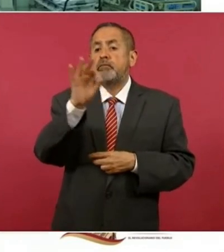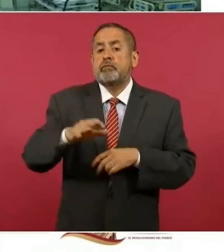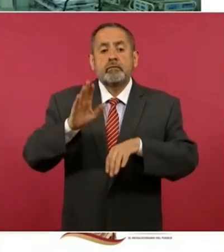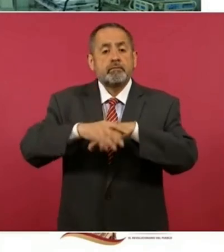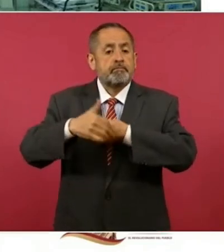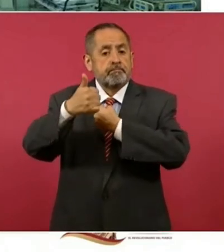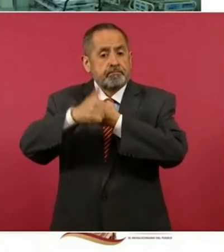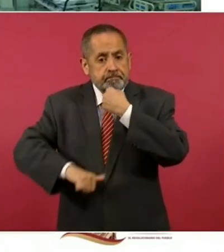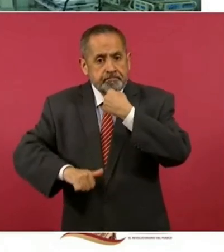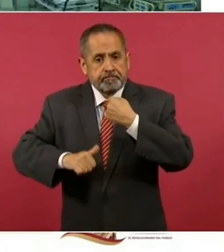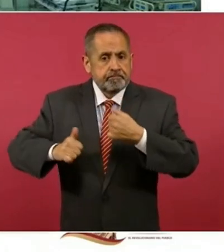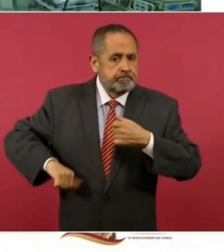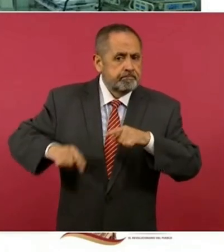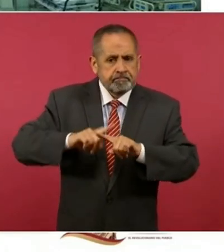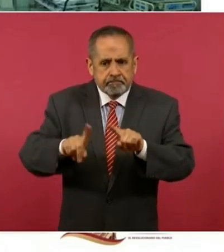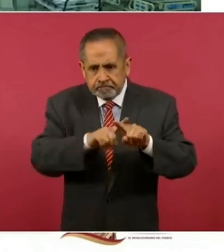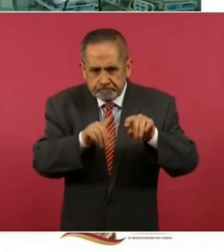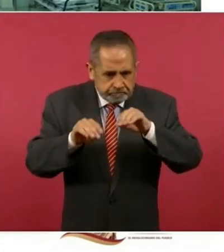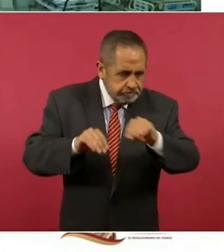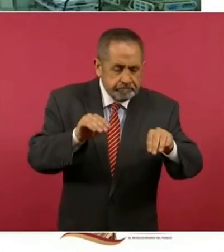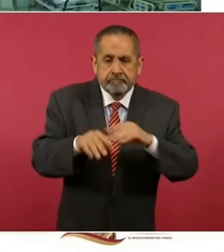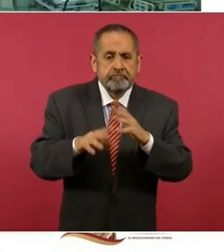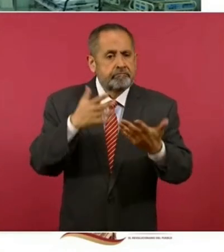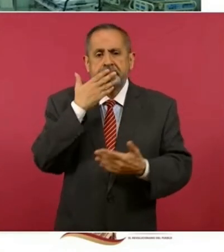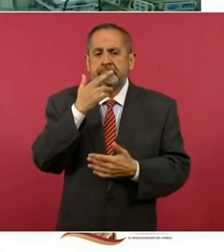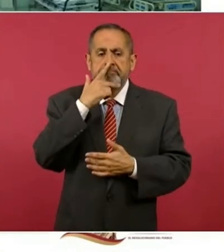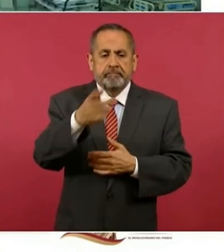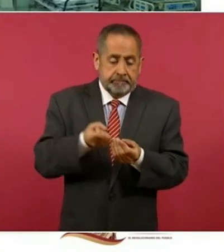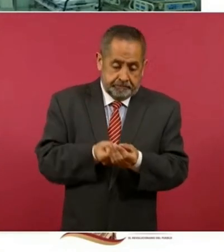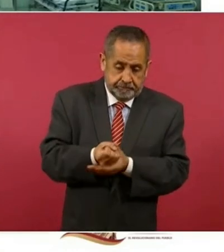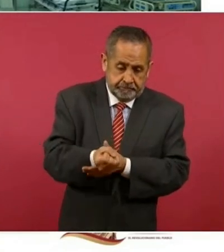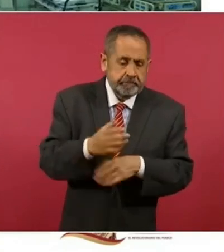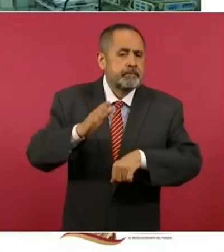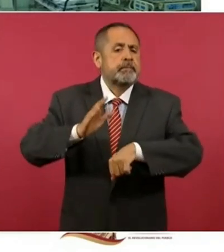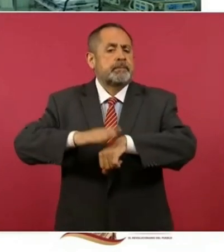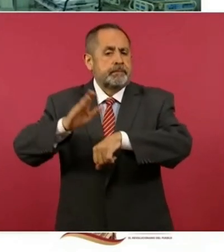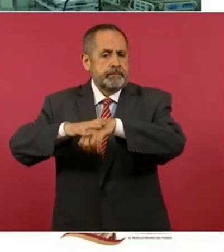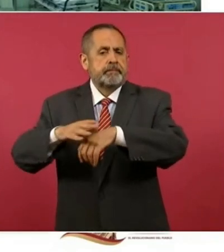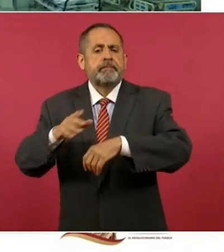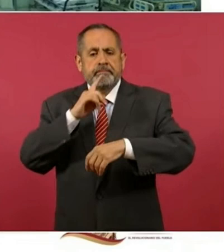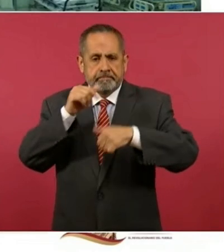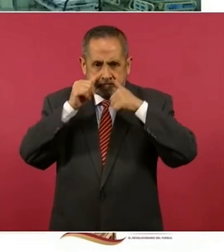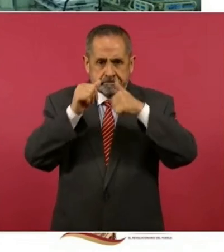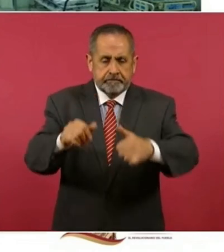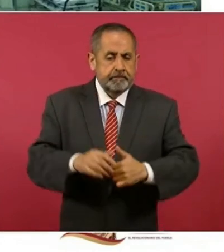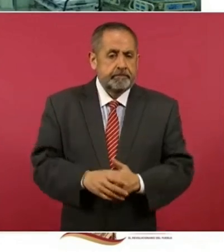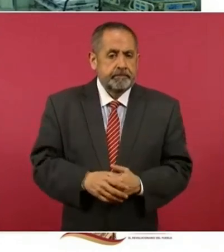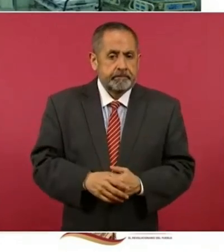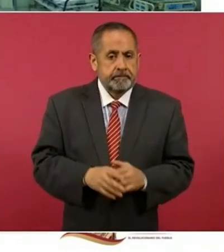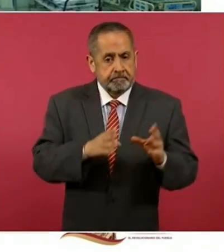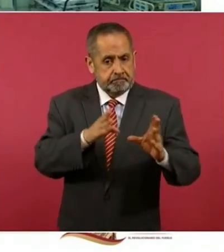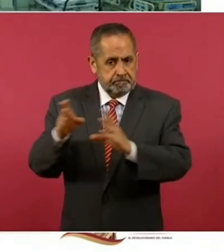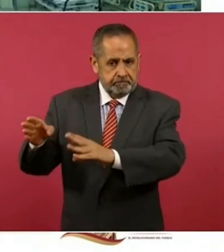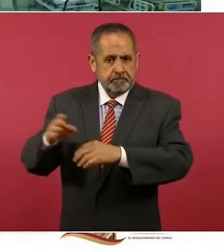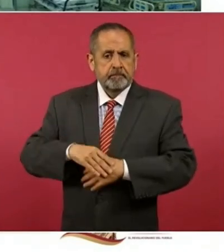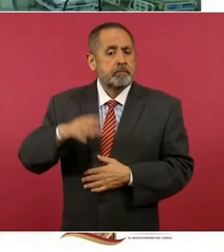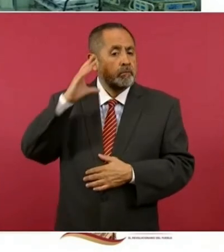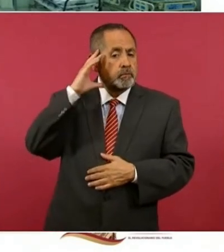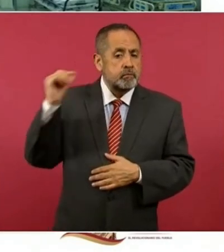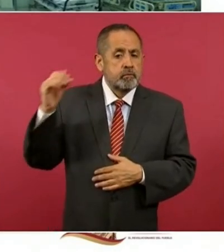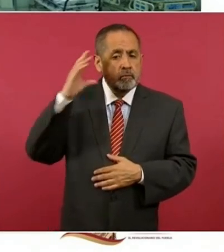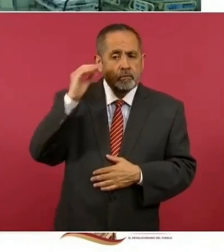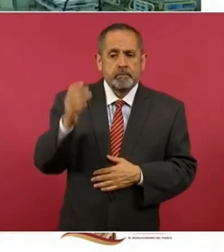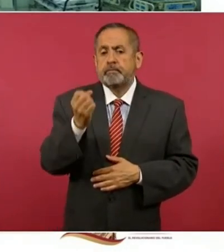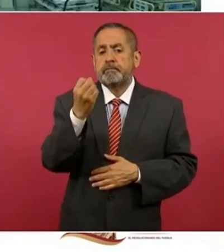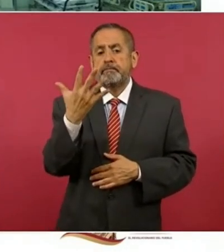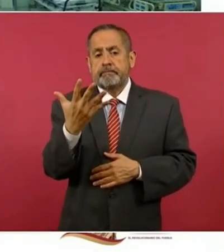incremento modesto de 1% más partos. En el estado de Colima, donde estamos ya operando en 5